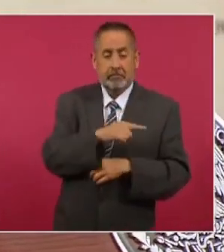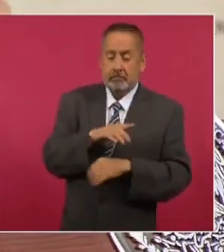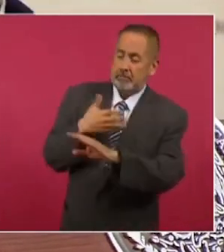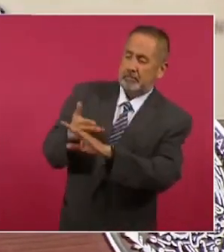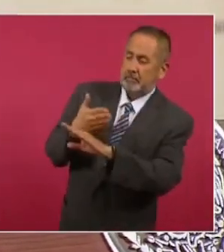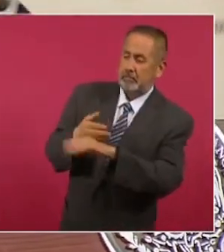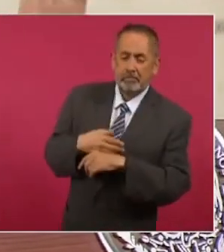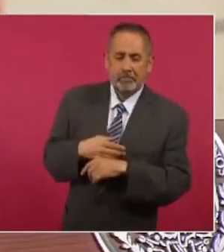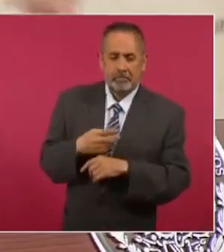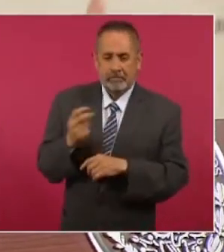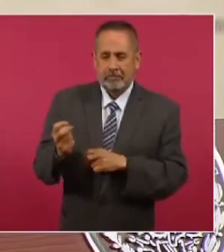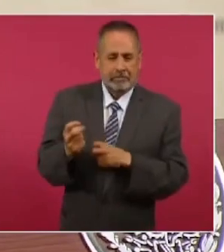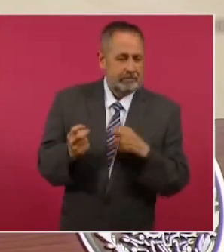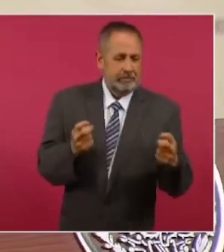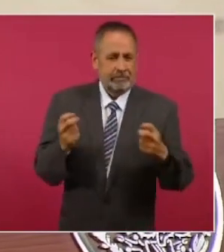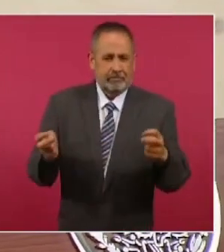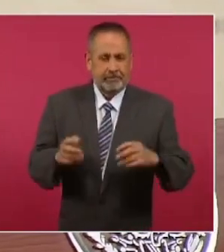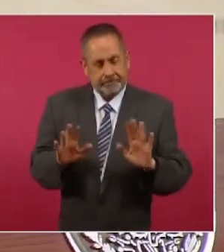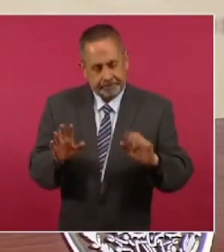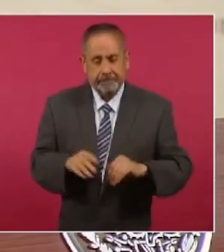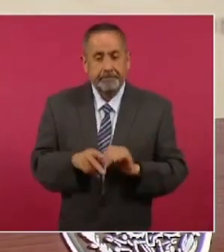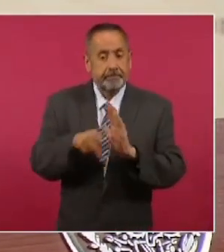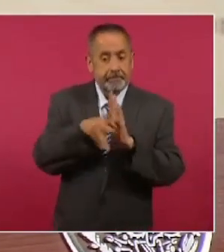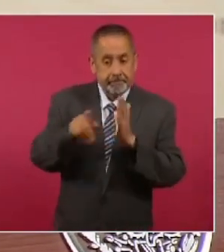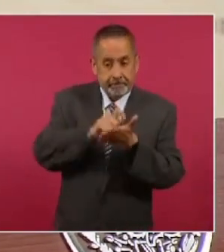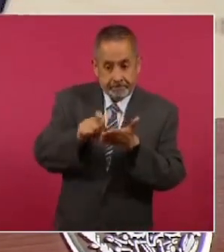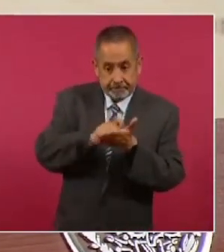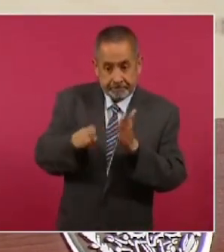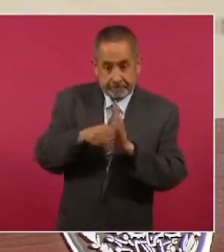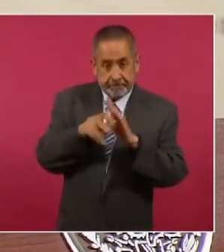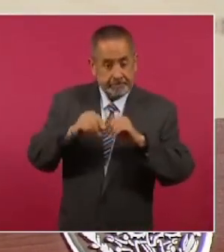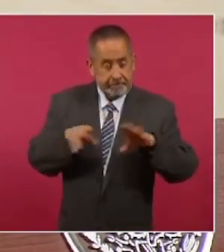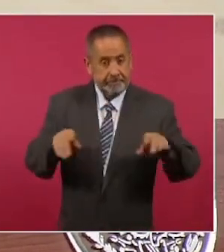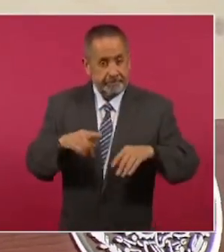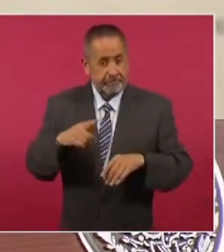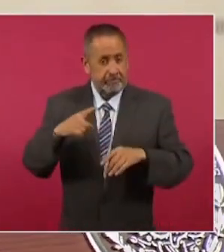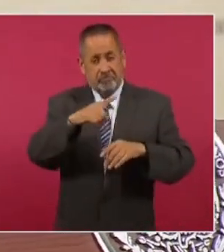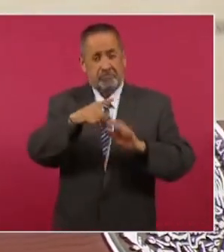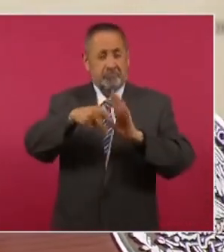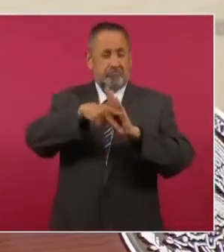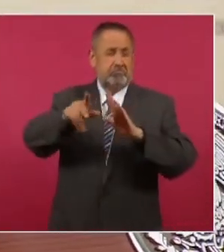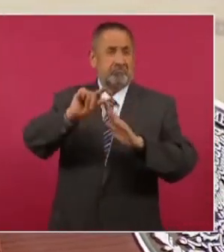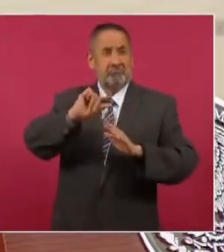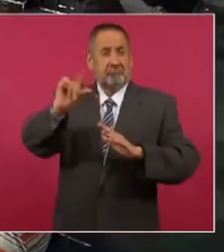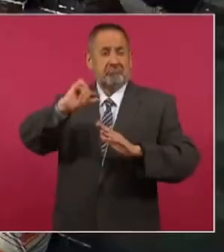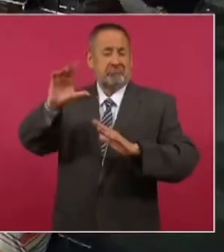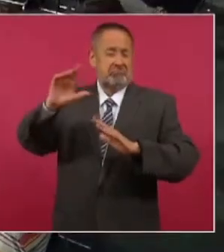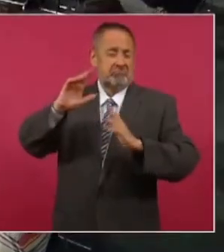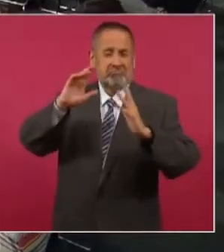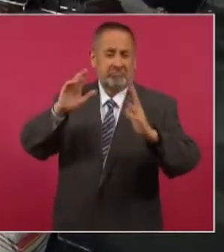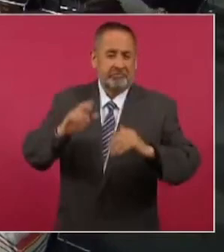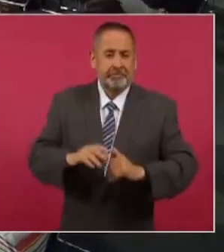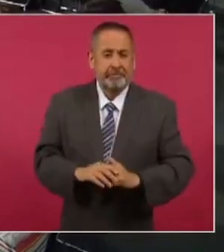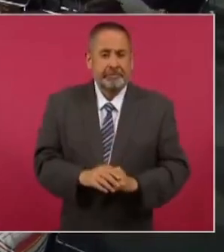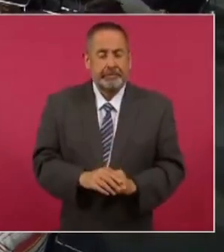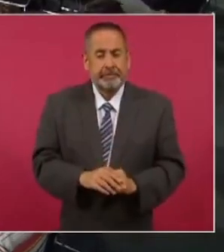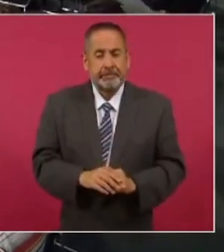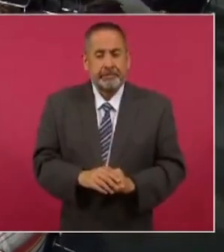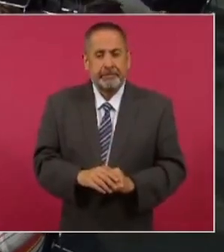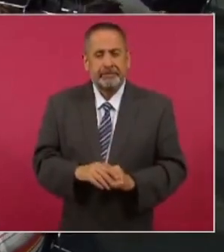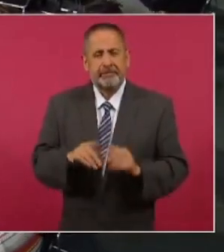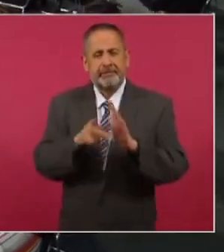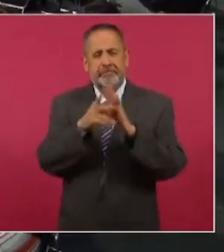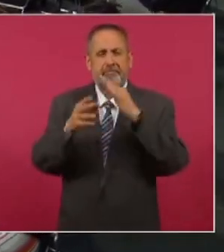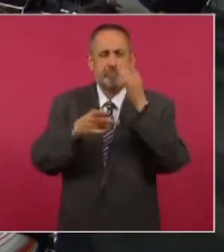pero se va a la prensa escrita de aquellos periódicos famosísimos que